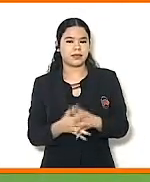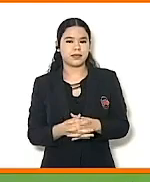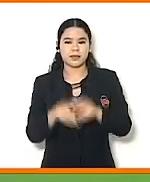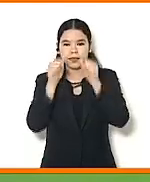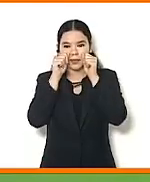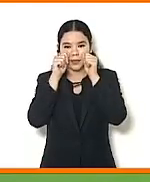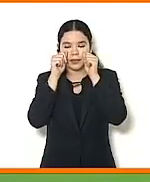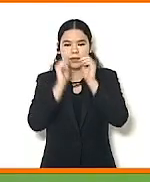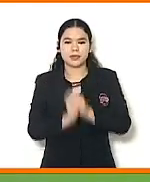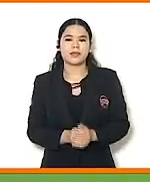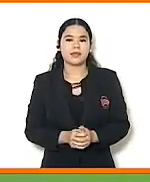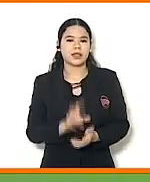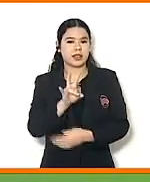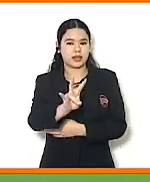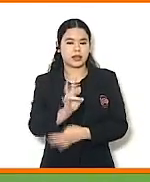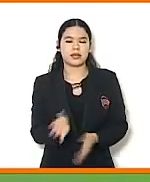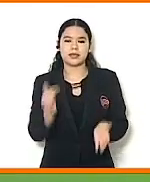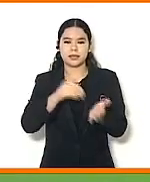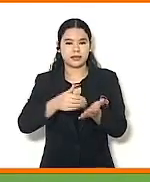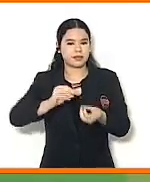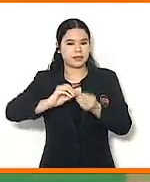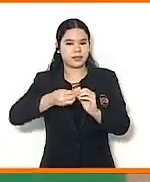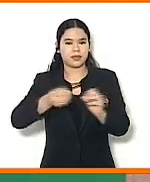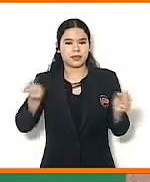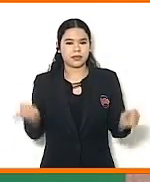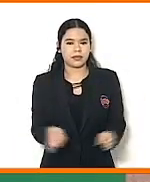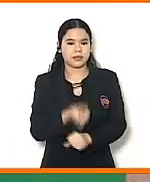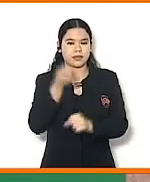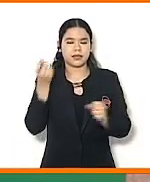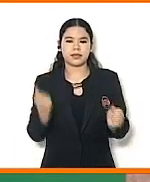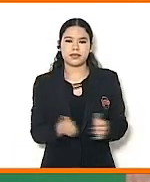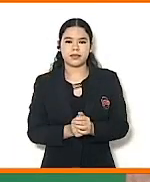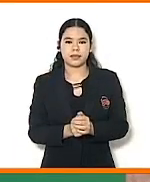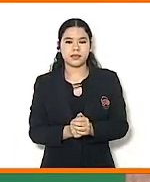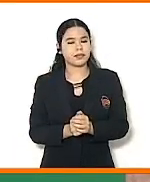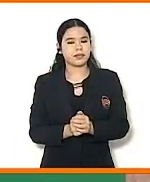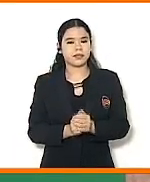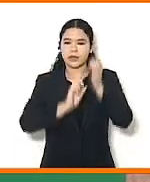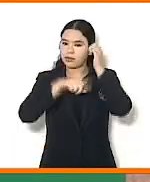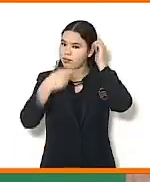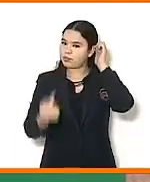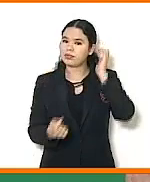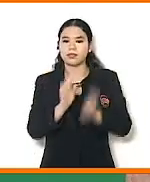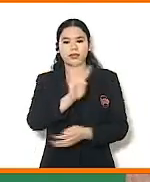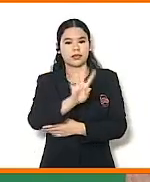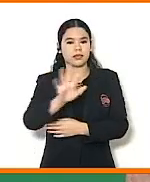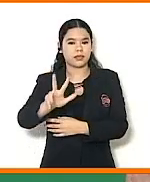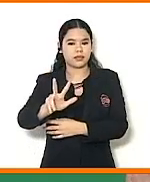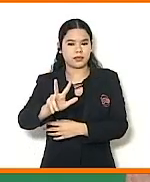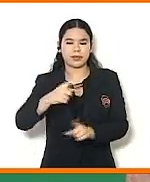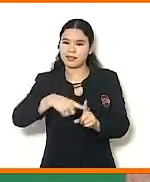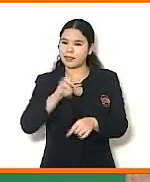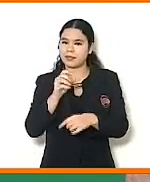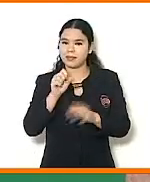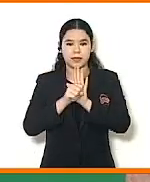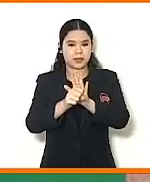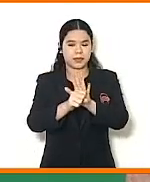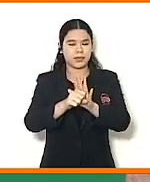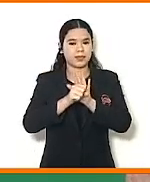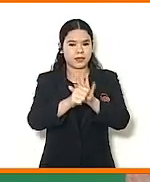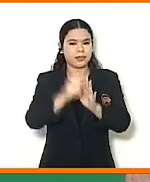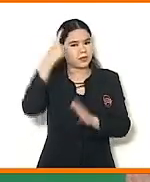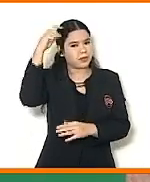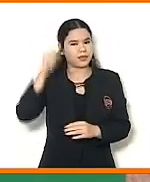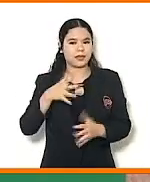atento, 7. Con mucho gusto te repito tus números ganadores. Para Diaria 43 y su símbolo de sueños pantera,